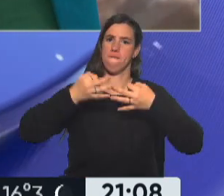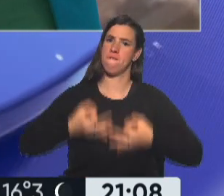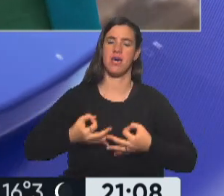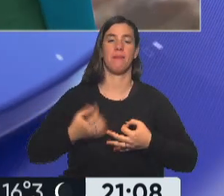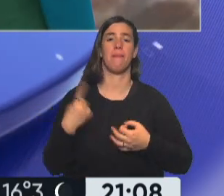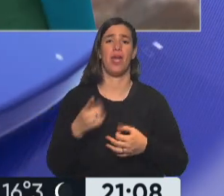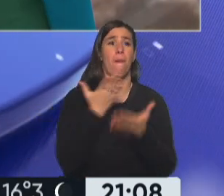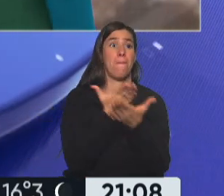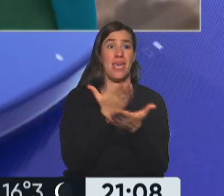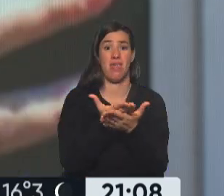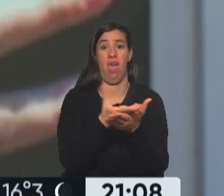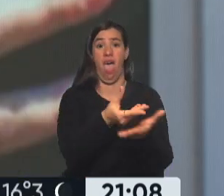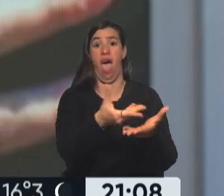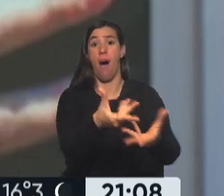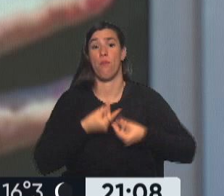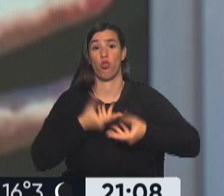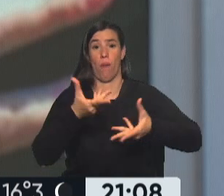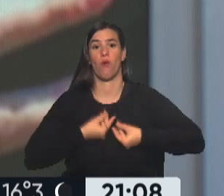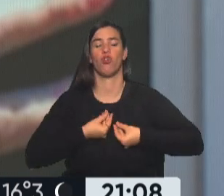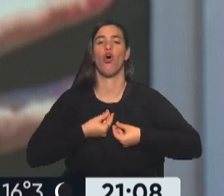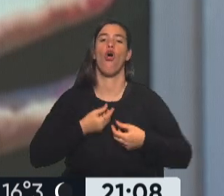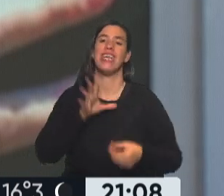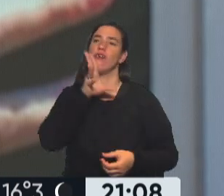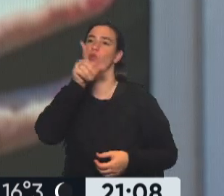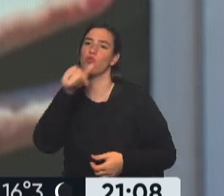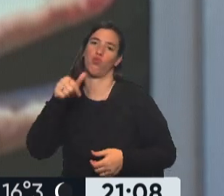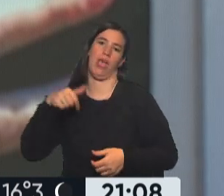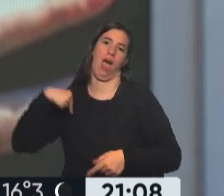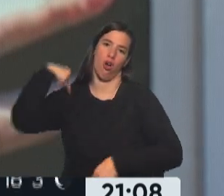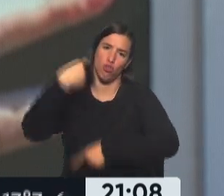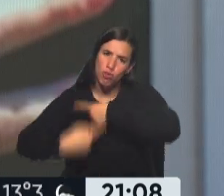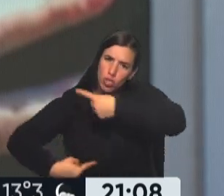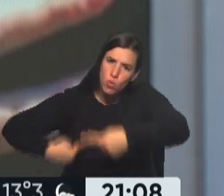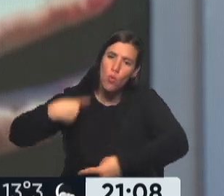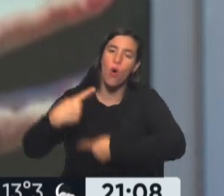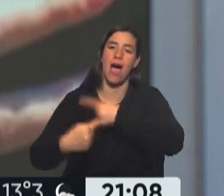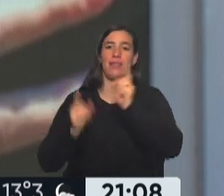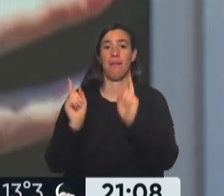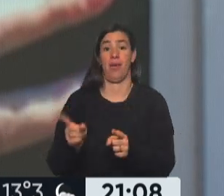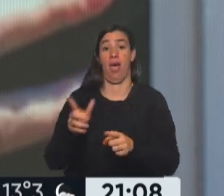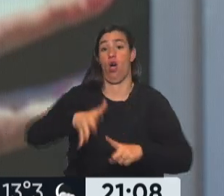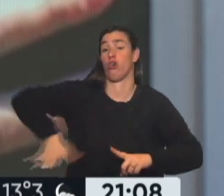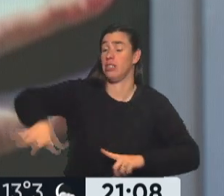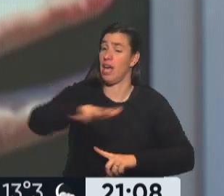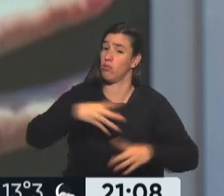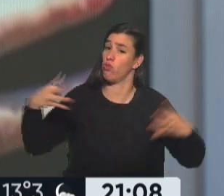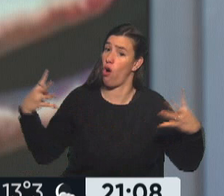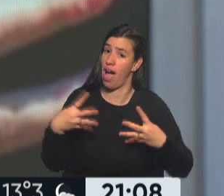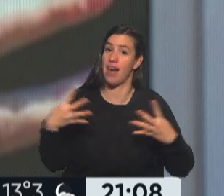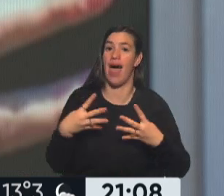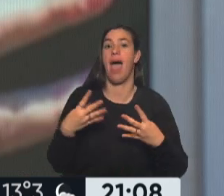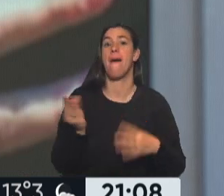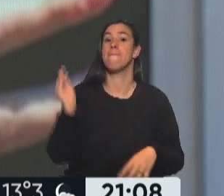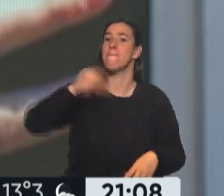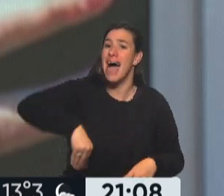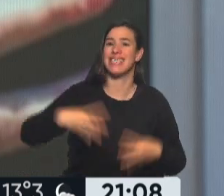que sigue avanzando, digamos, que se va a dar, por supuesto, en este contexto, y que sumábamos también con la guerra en la Franja de Gaza como